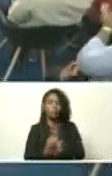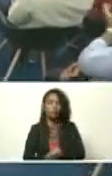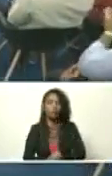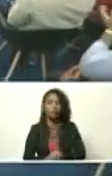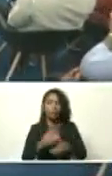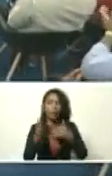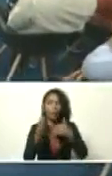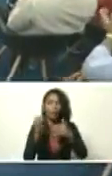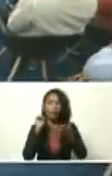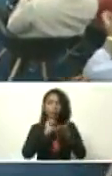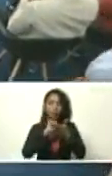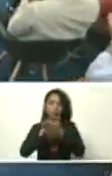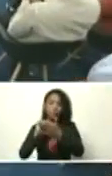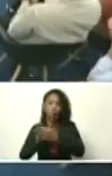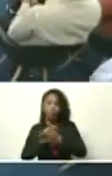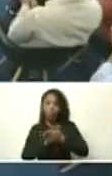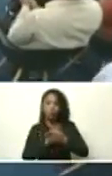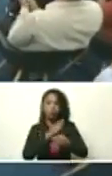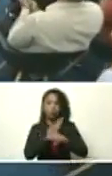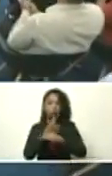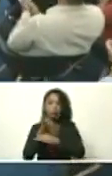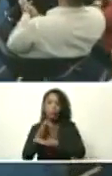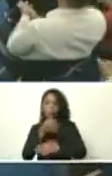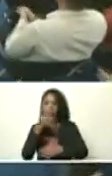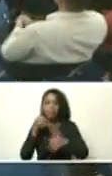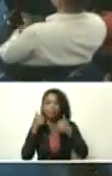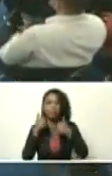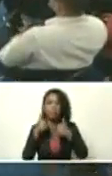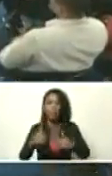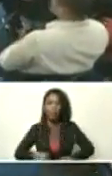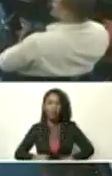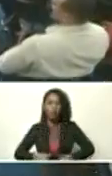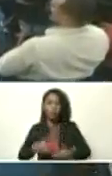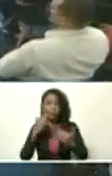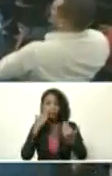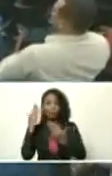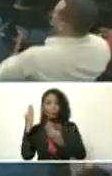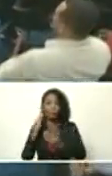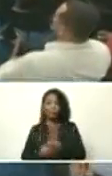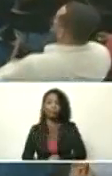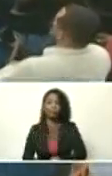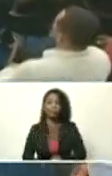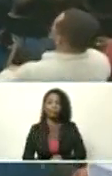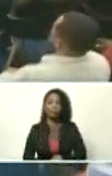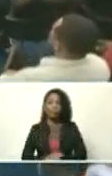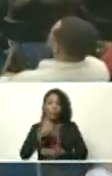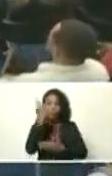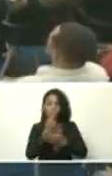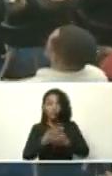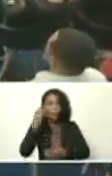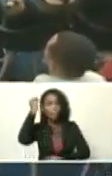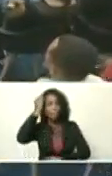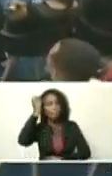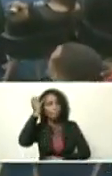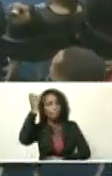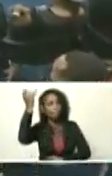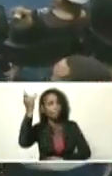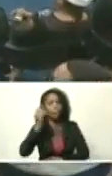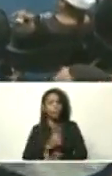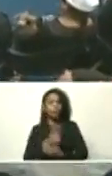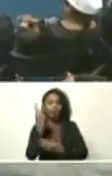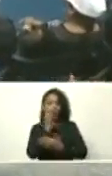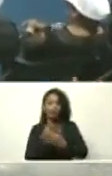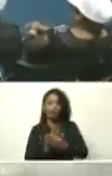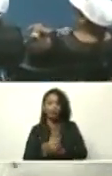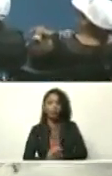Puerta a puerta, excelente. Un esfuerzo, fíjate, ¿no? Diseñar, pensar la idea,